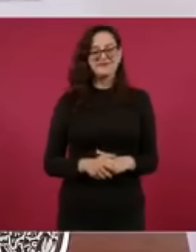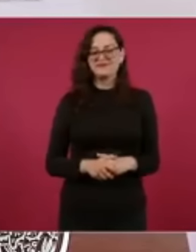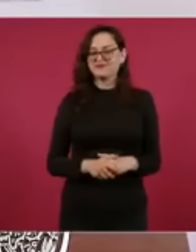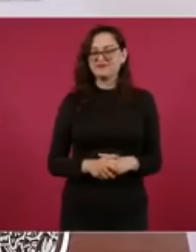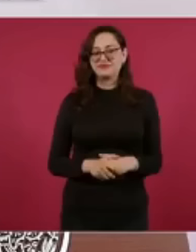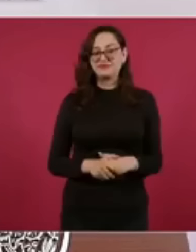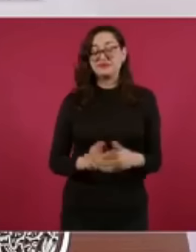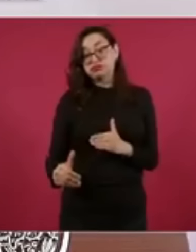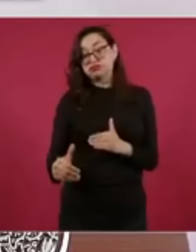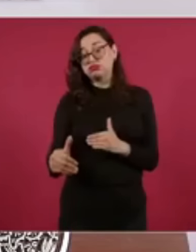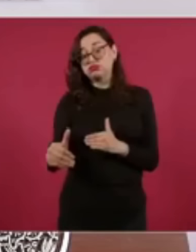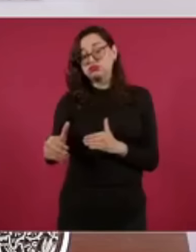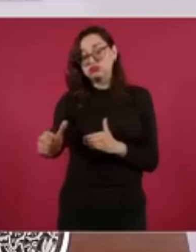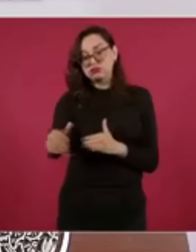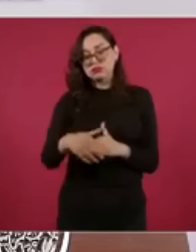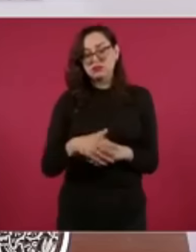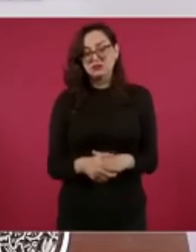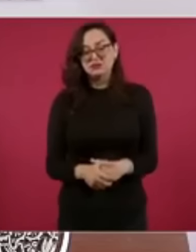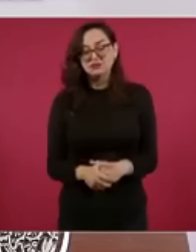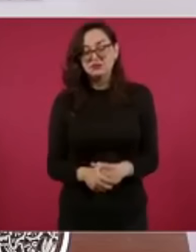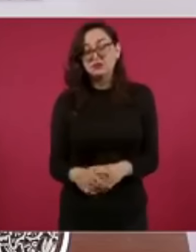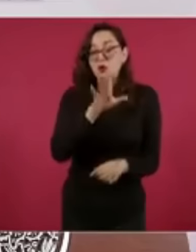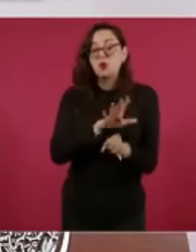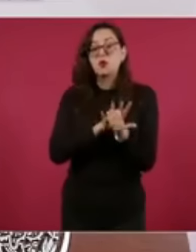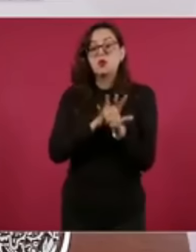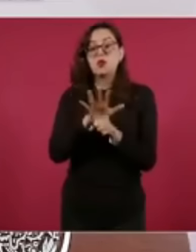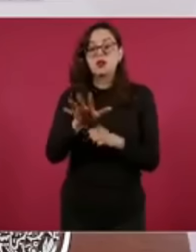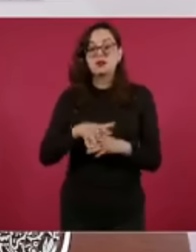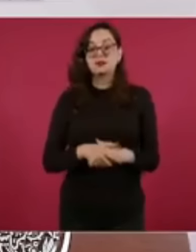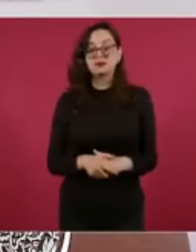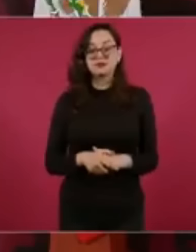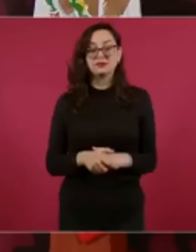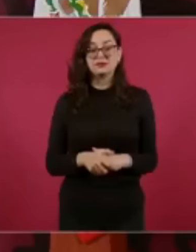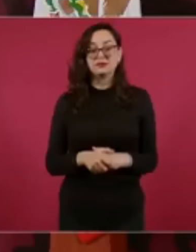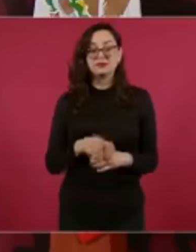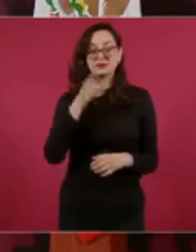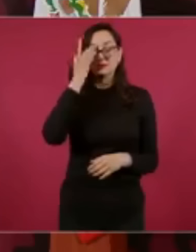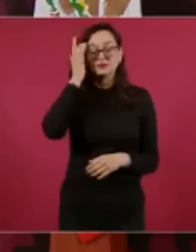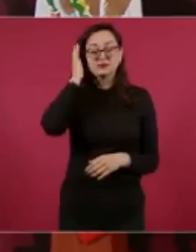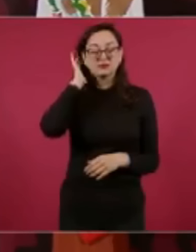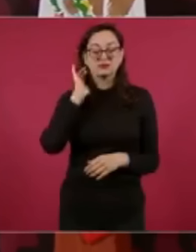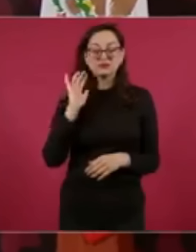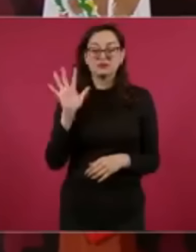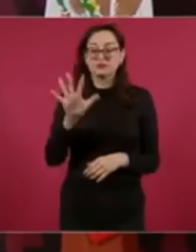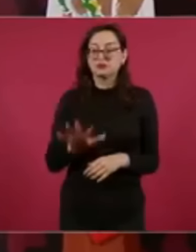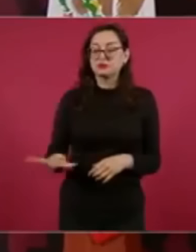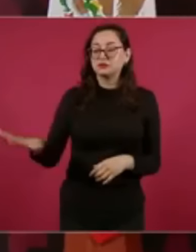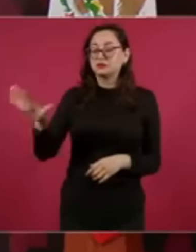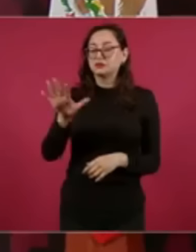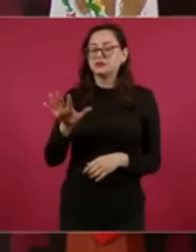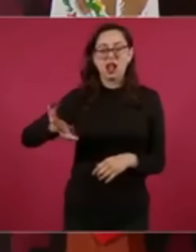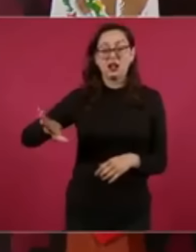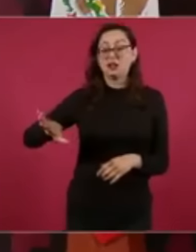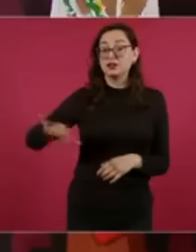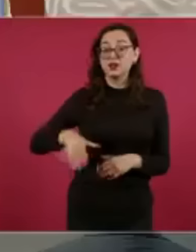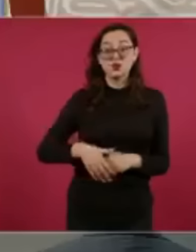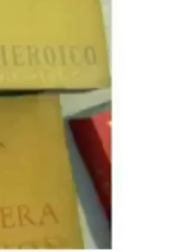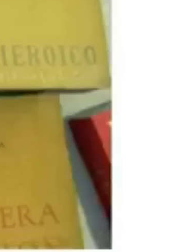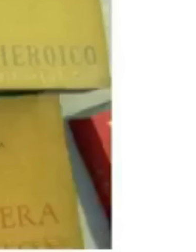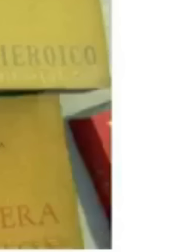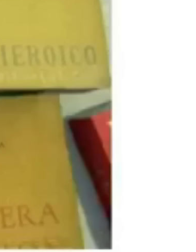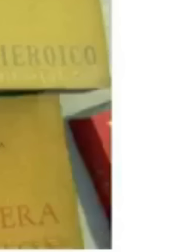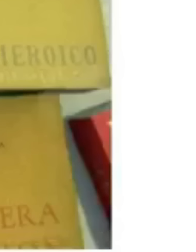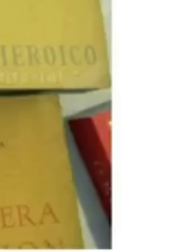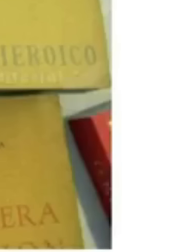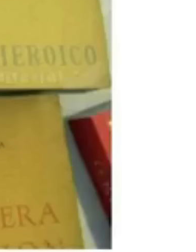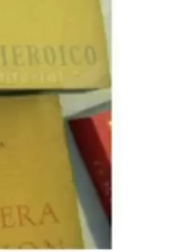hacia adelante, ¿cuál es la recomendación? No dejar de atender al pueblo. Ah, aquí está.